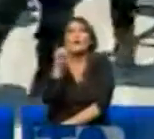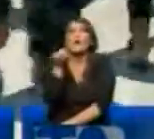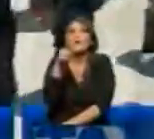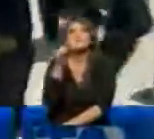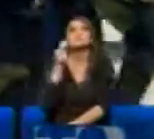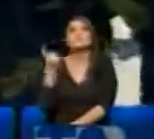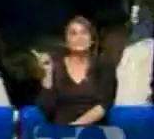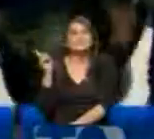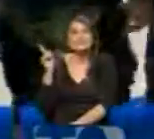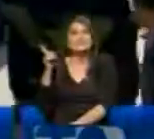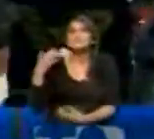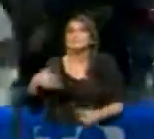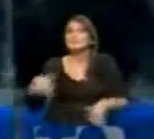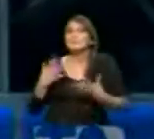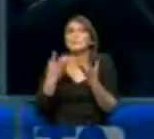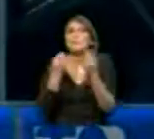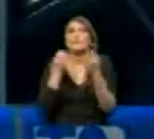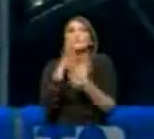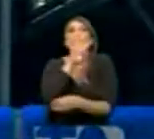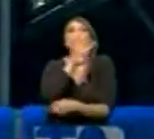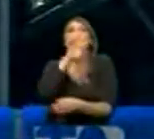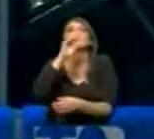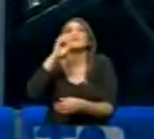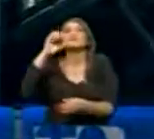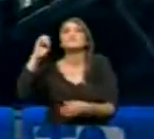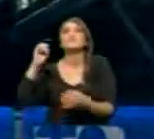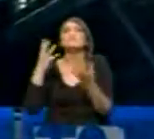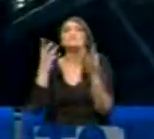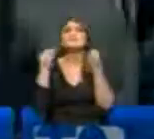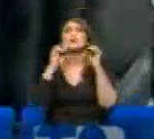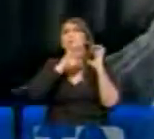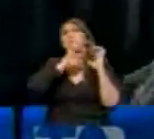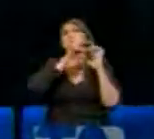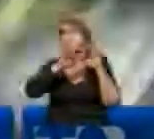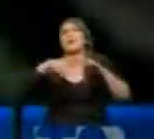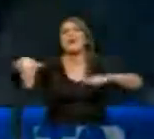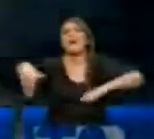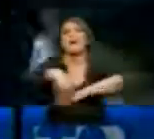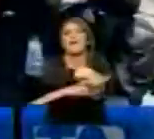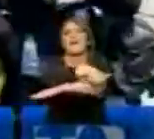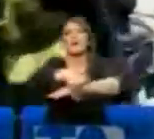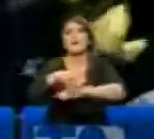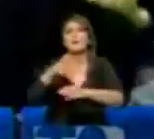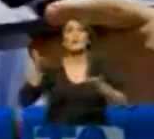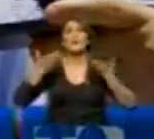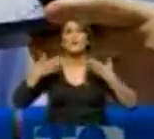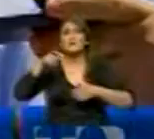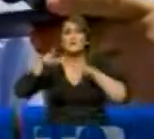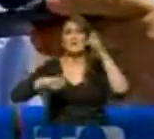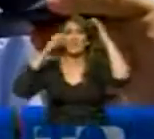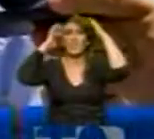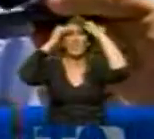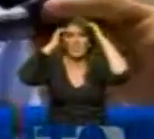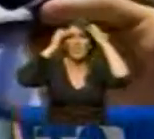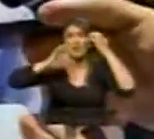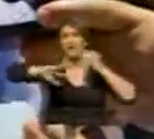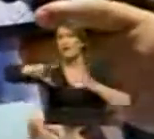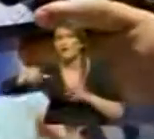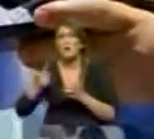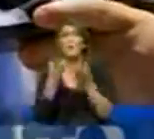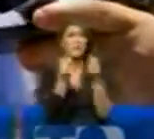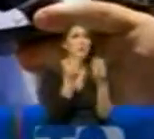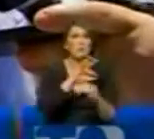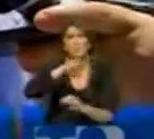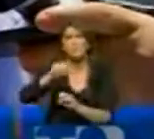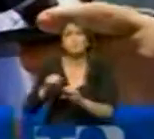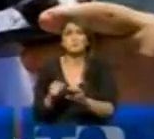las calles, al menos 400 militares los acompañan en la difícil tarea de devolverle a la ciudad su tranquilidad. El presidente dispuso que se